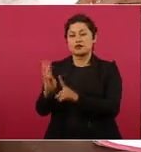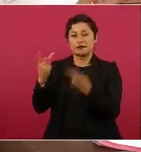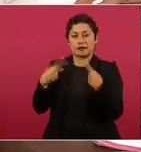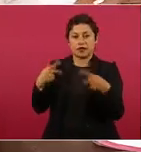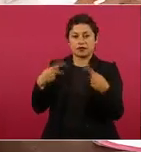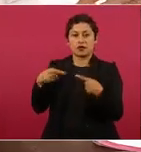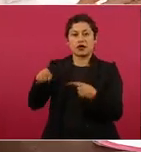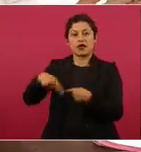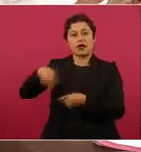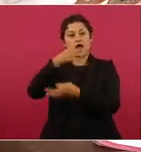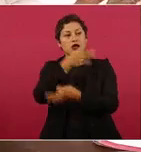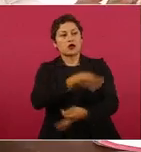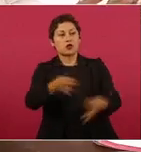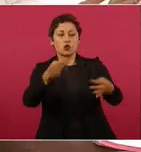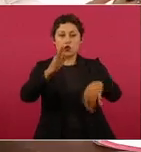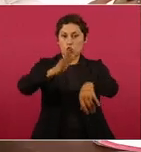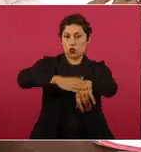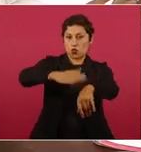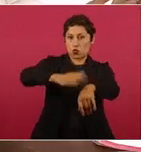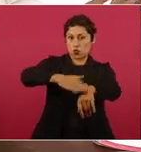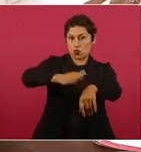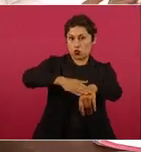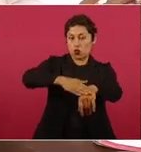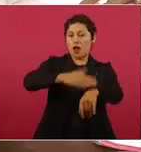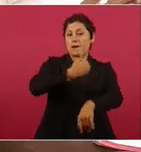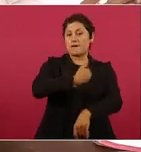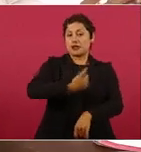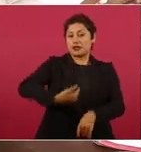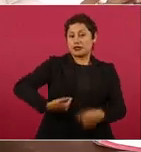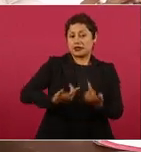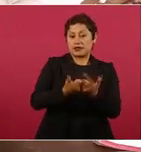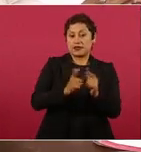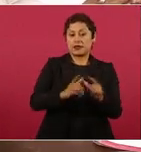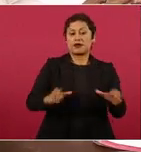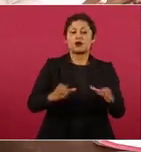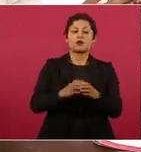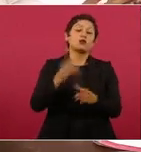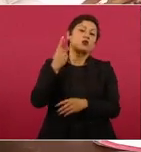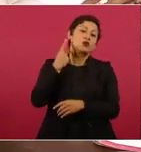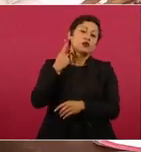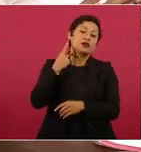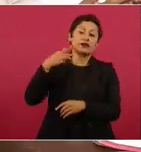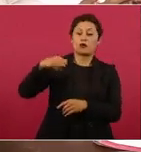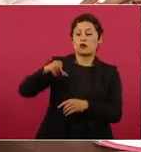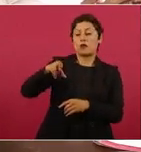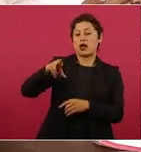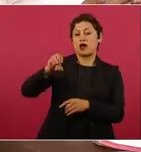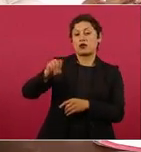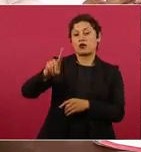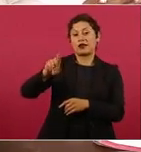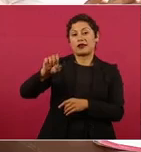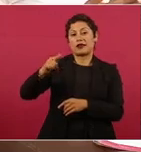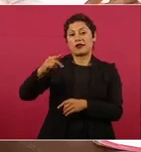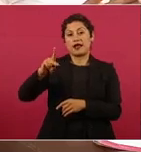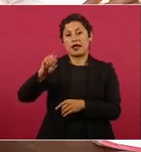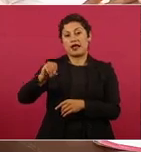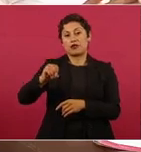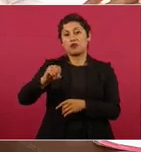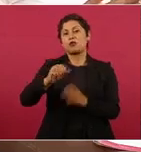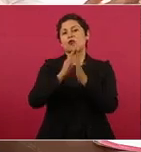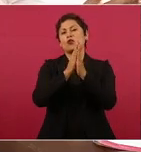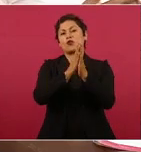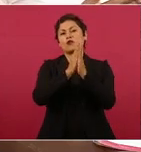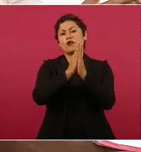hacen un llamado al presidente del partido, a Mario Delgado, exigiendo piso parejo para